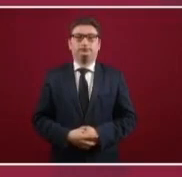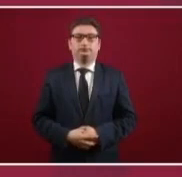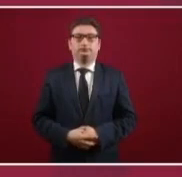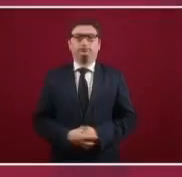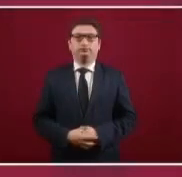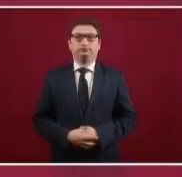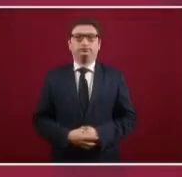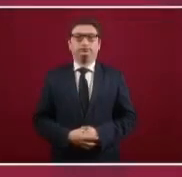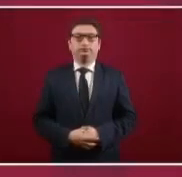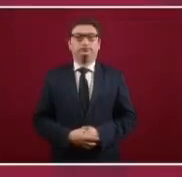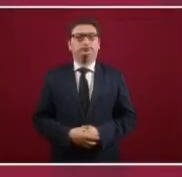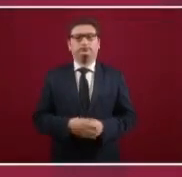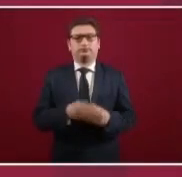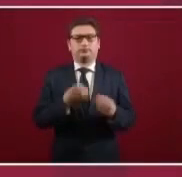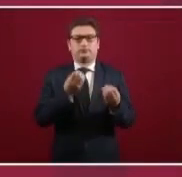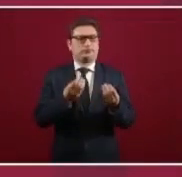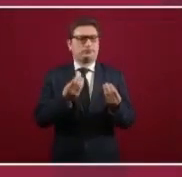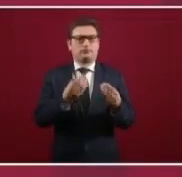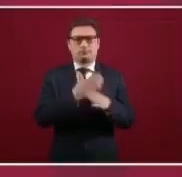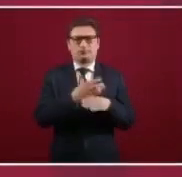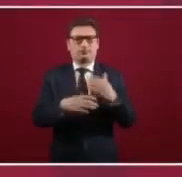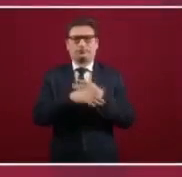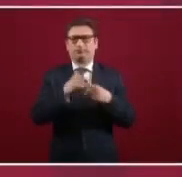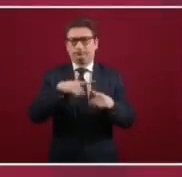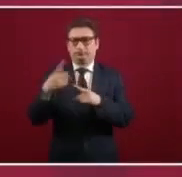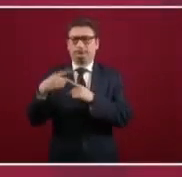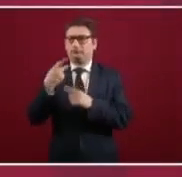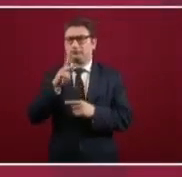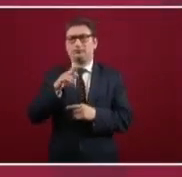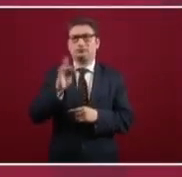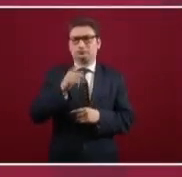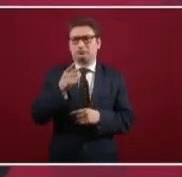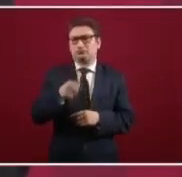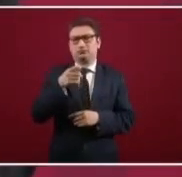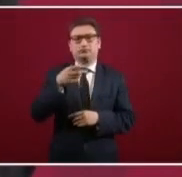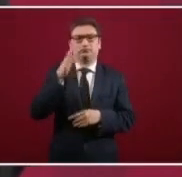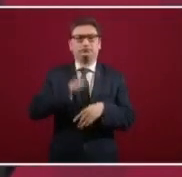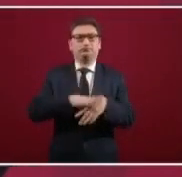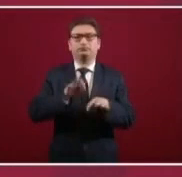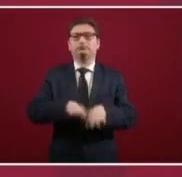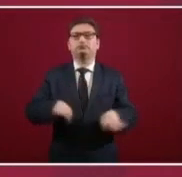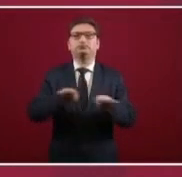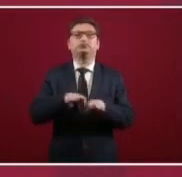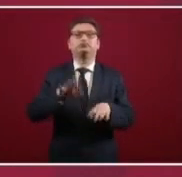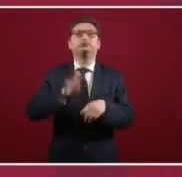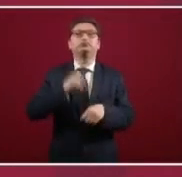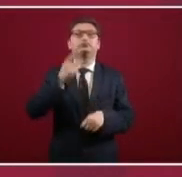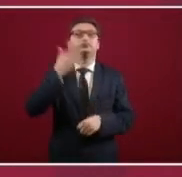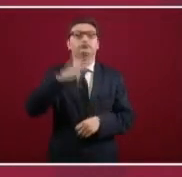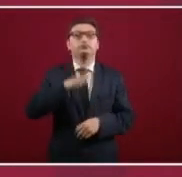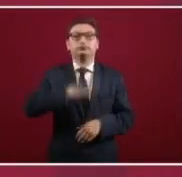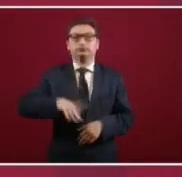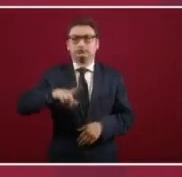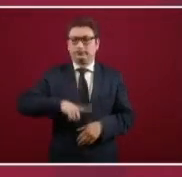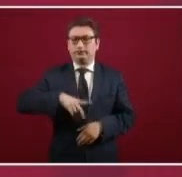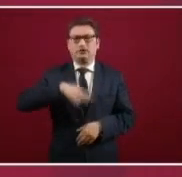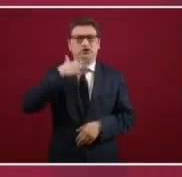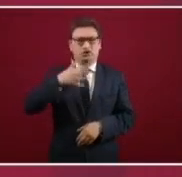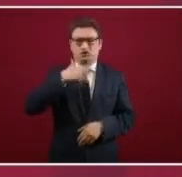fundamental porque saben que ya no hay corrupción